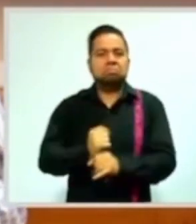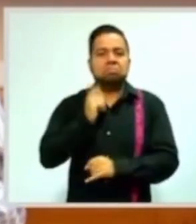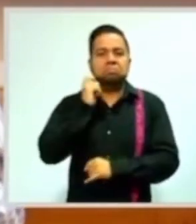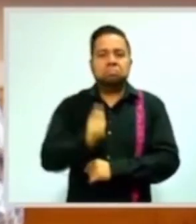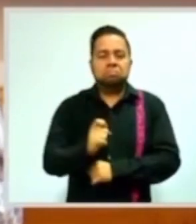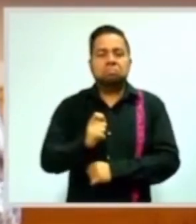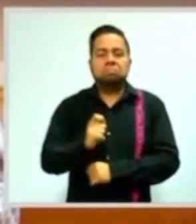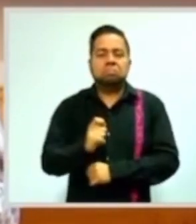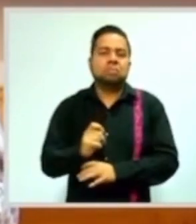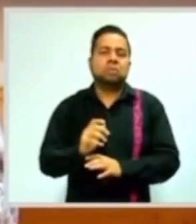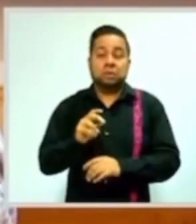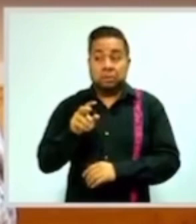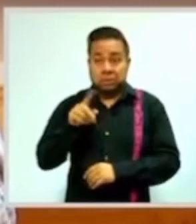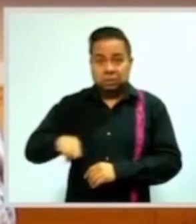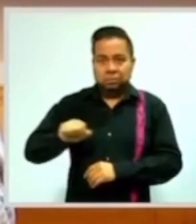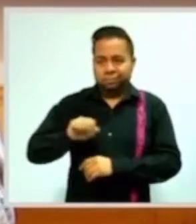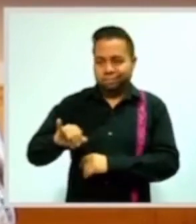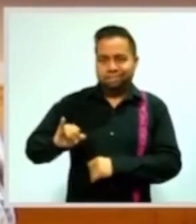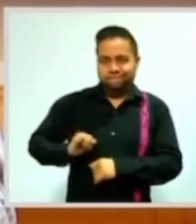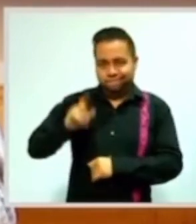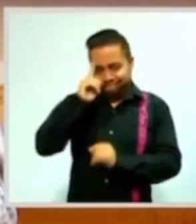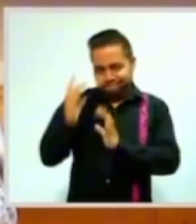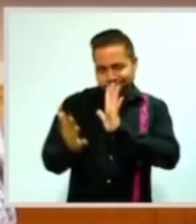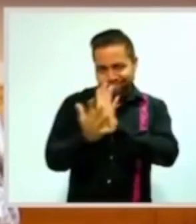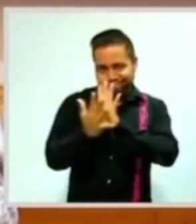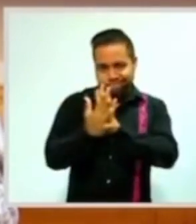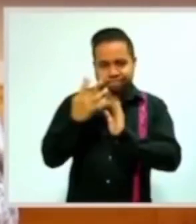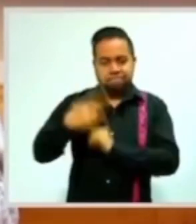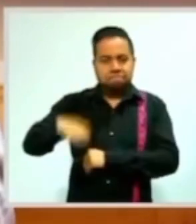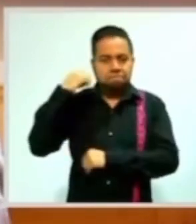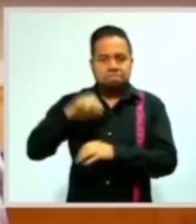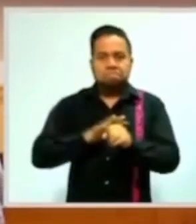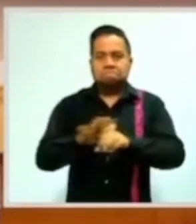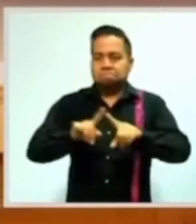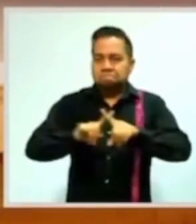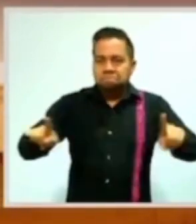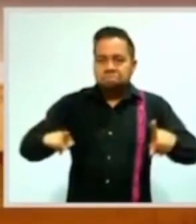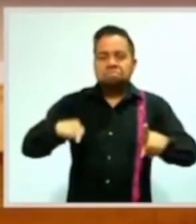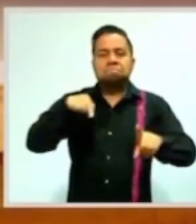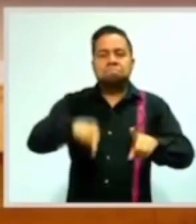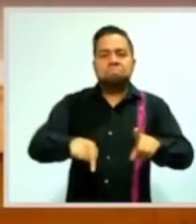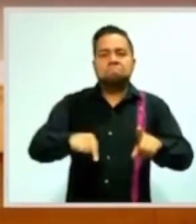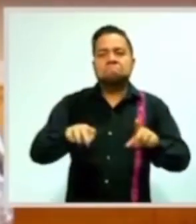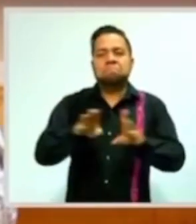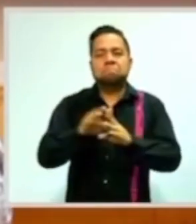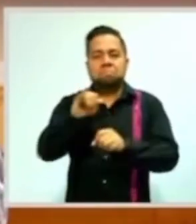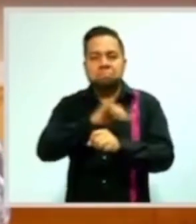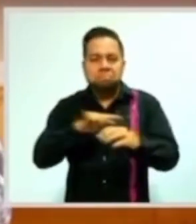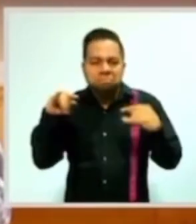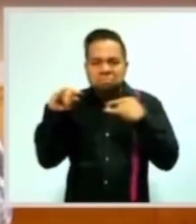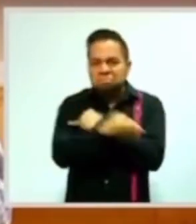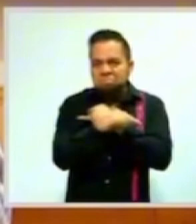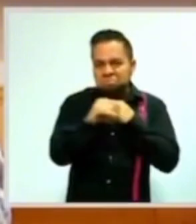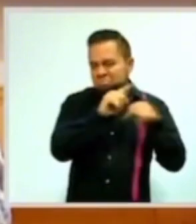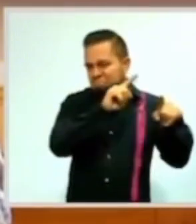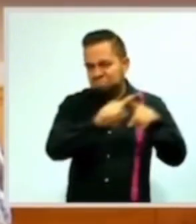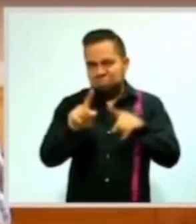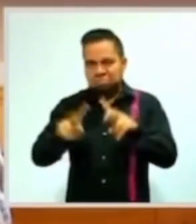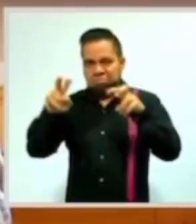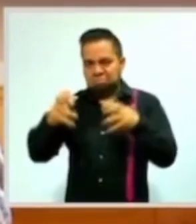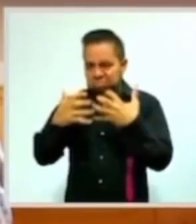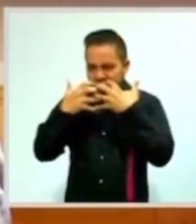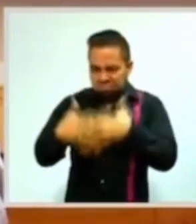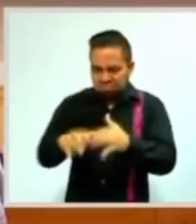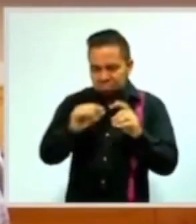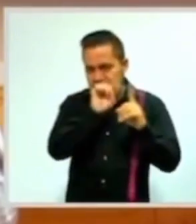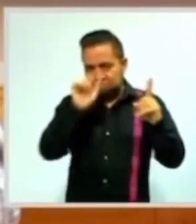hay un claro interés por participar en Oaxaca. La diferencia del corredor interoceánico con cualquier otra zona industrial del